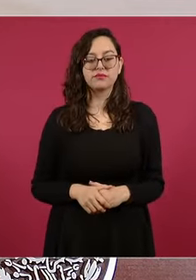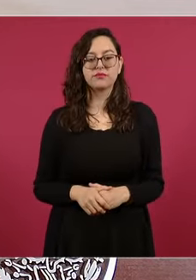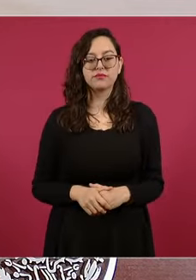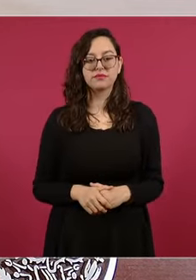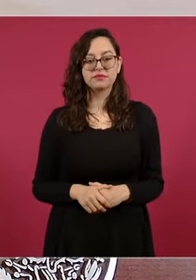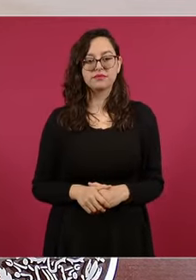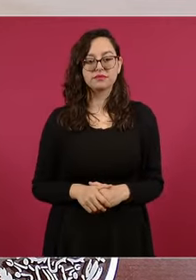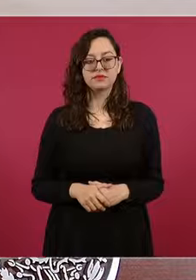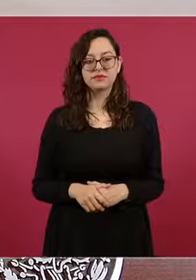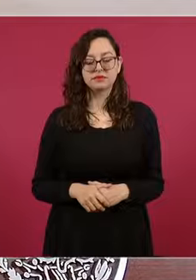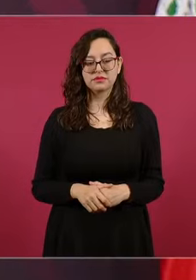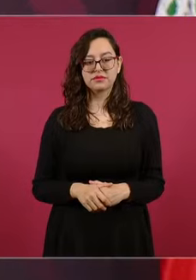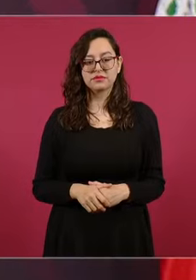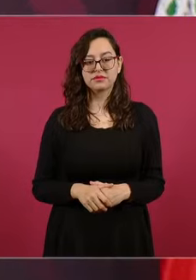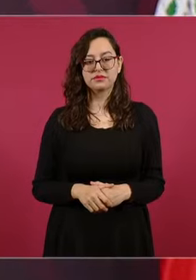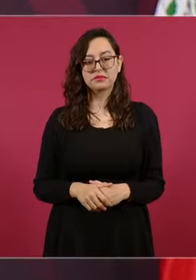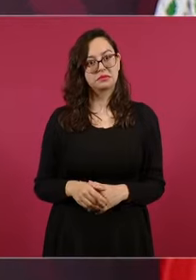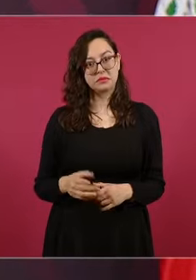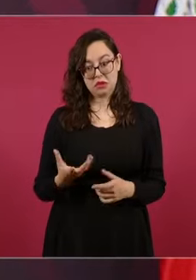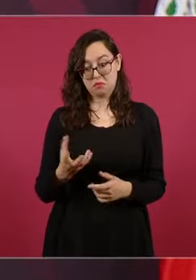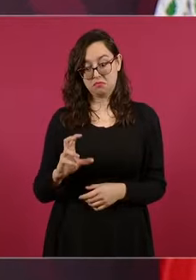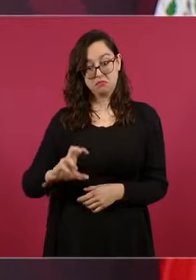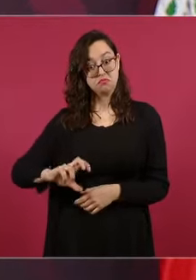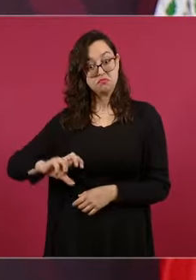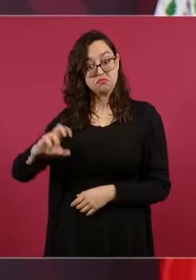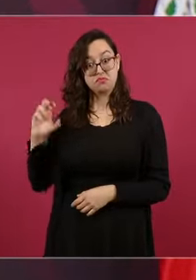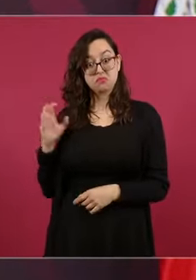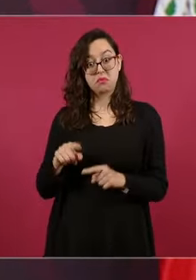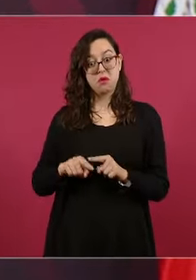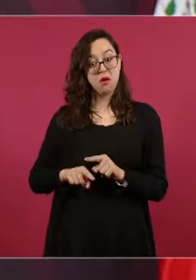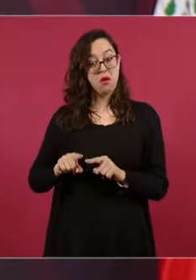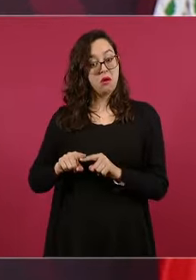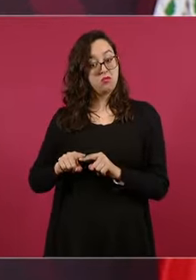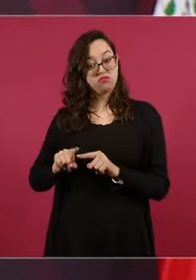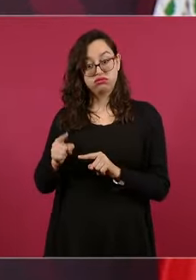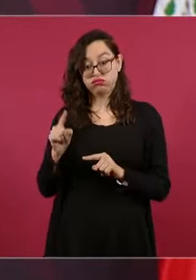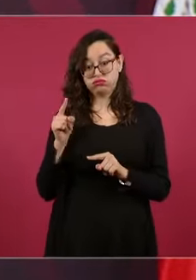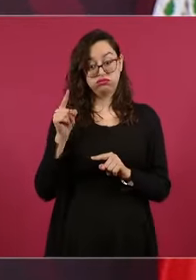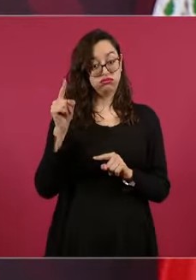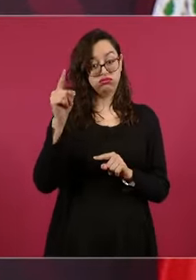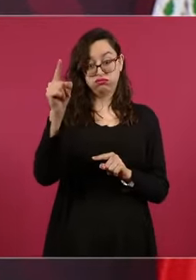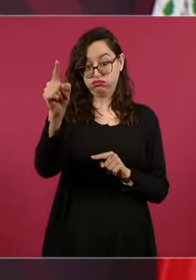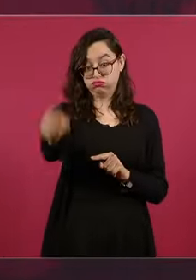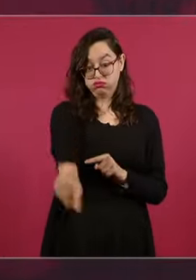desde el fondo del campo hasta home.